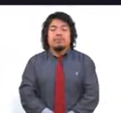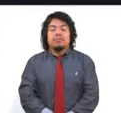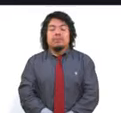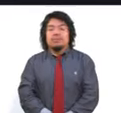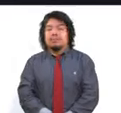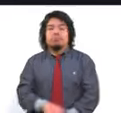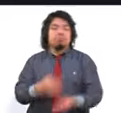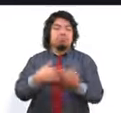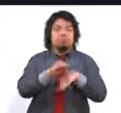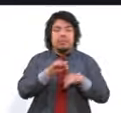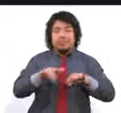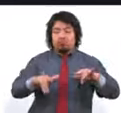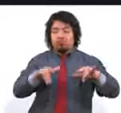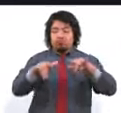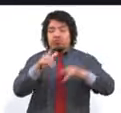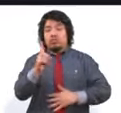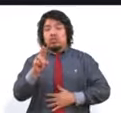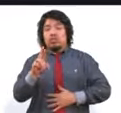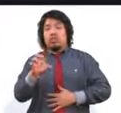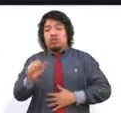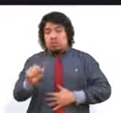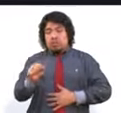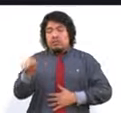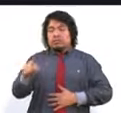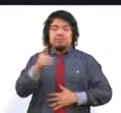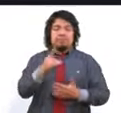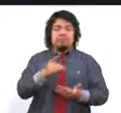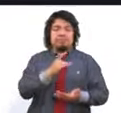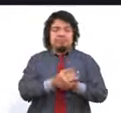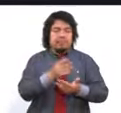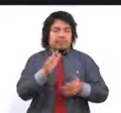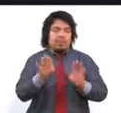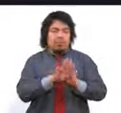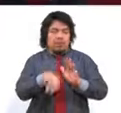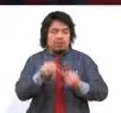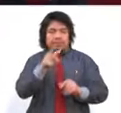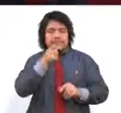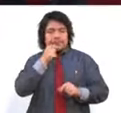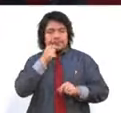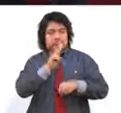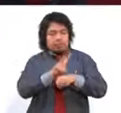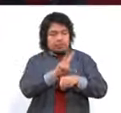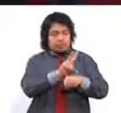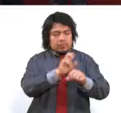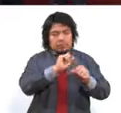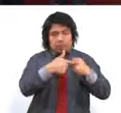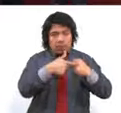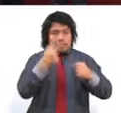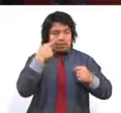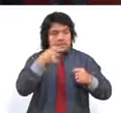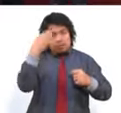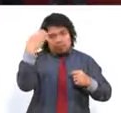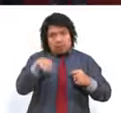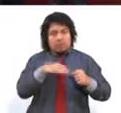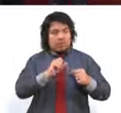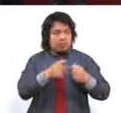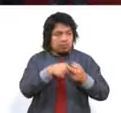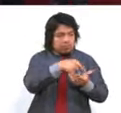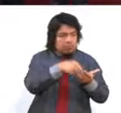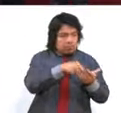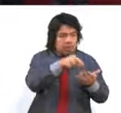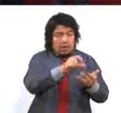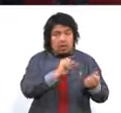Es en general, el apoyo de esta unidad es en operación policial constantemente para seguimiento a delitos que han ocurrido en algún